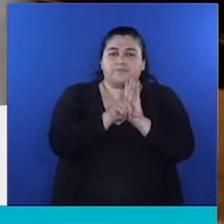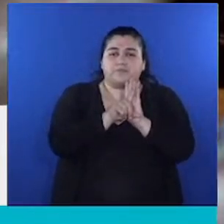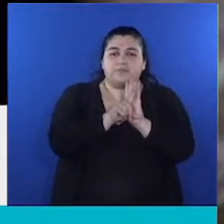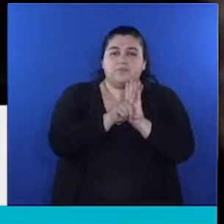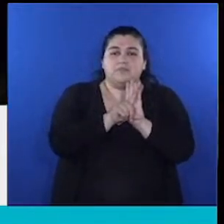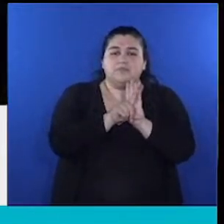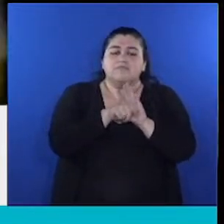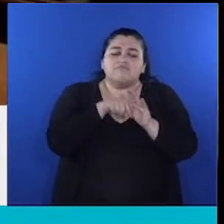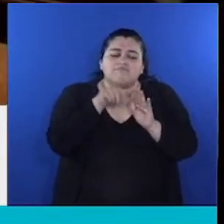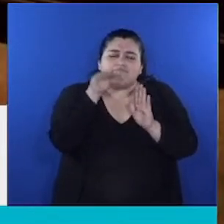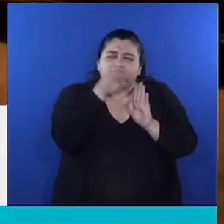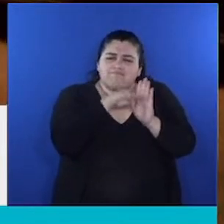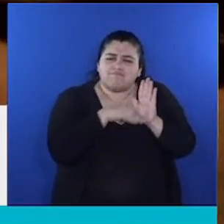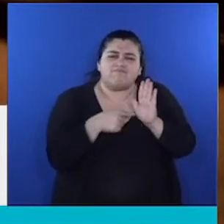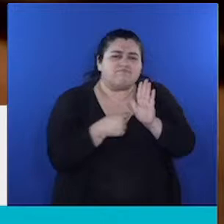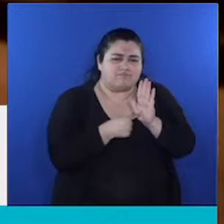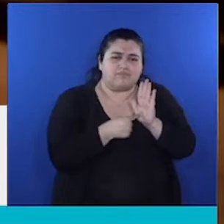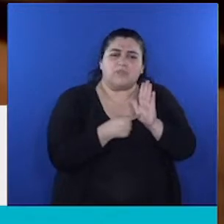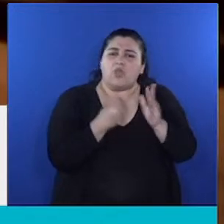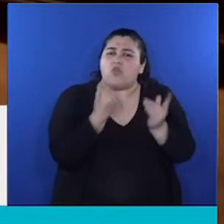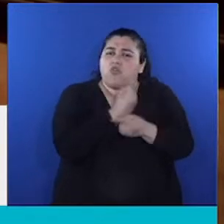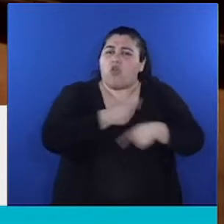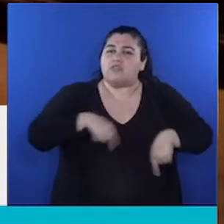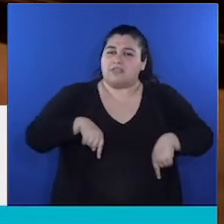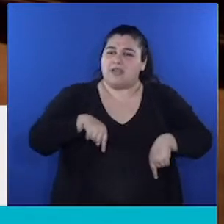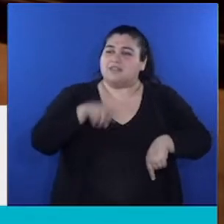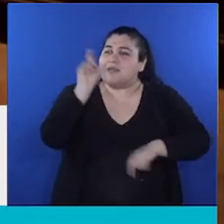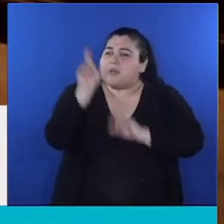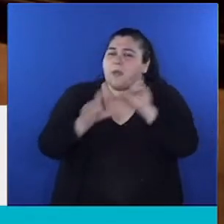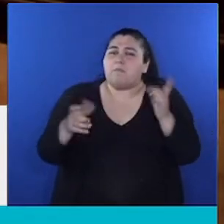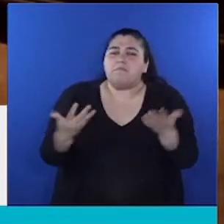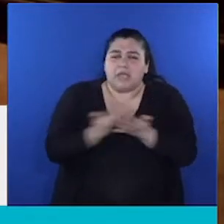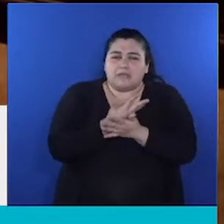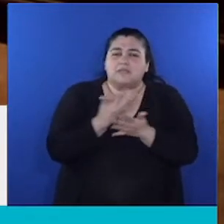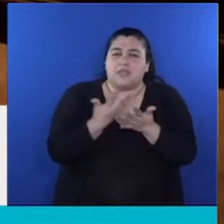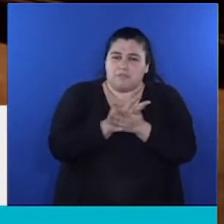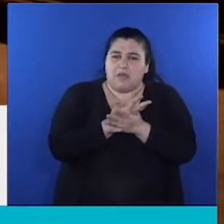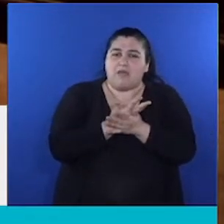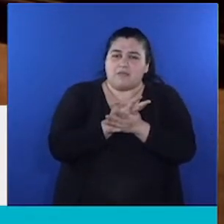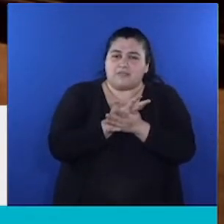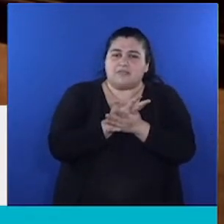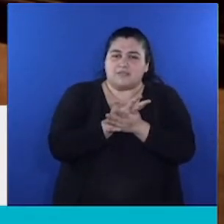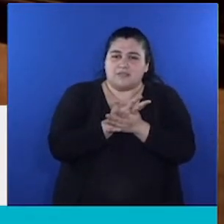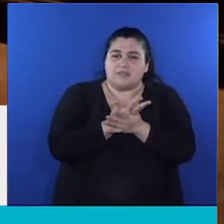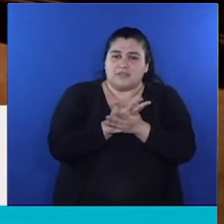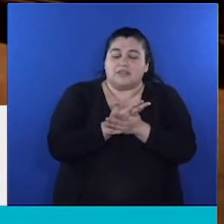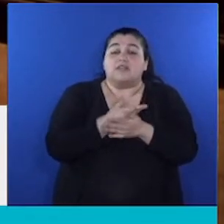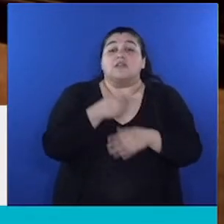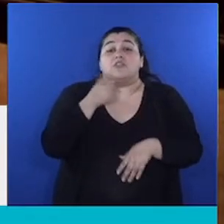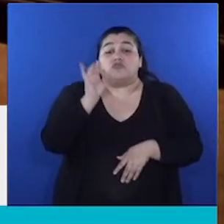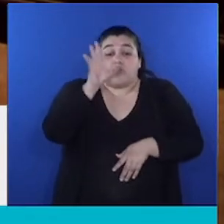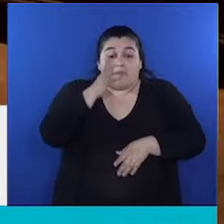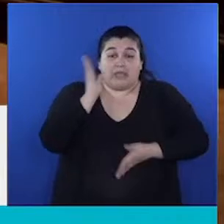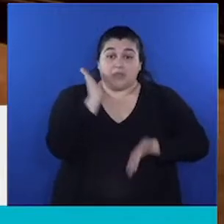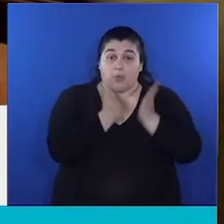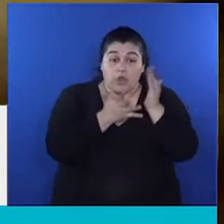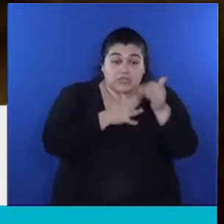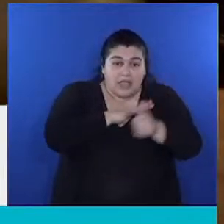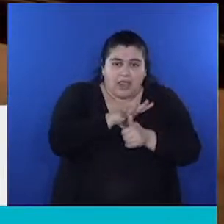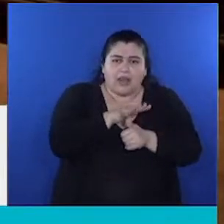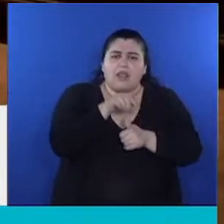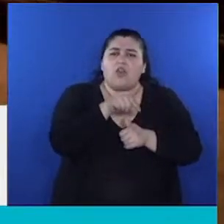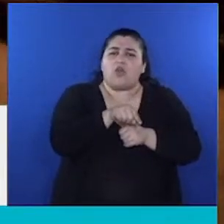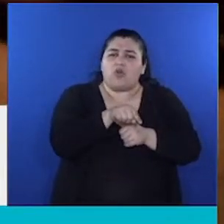implica, miren, muchas de las cosas que dicen las víctimas es que no solamente la violencia de género tienen la complejidad